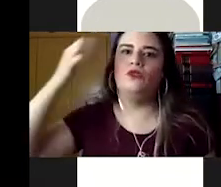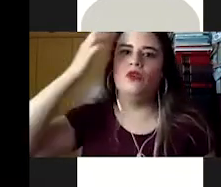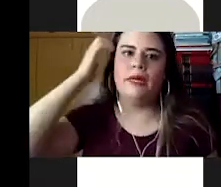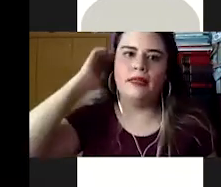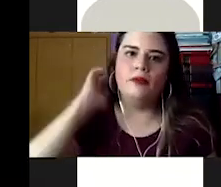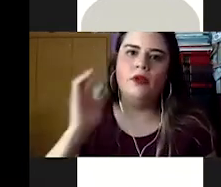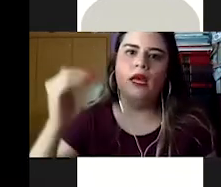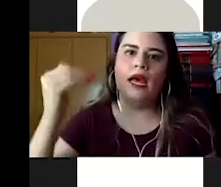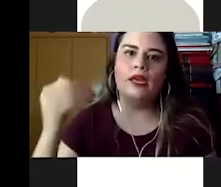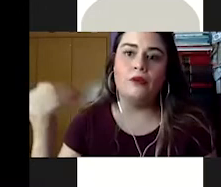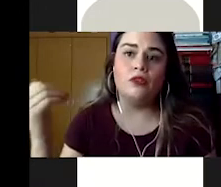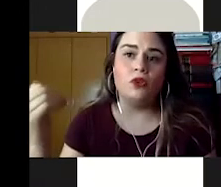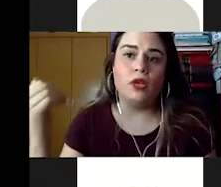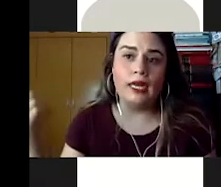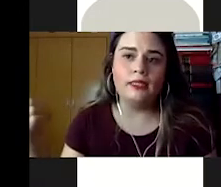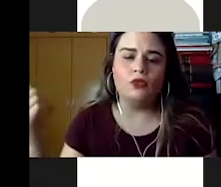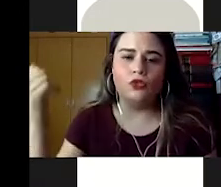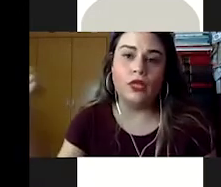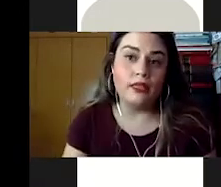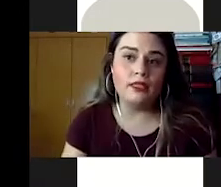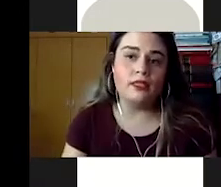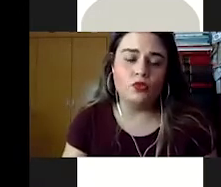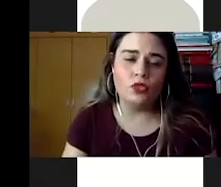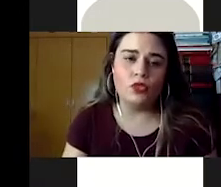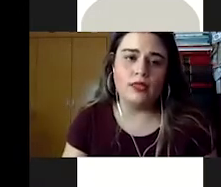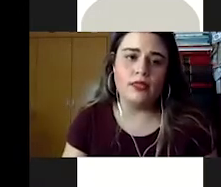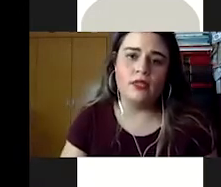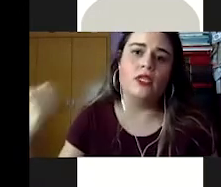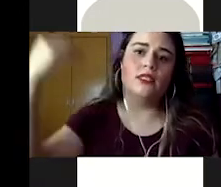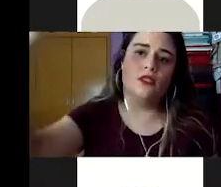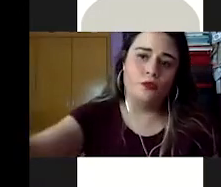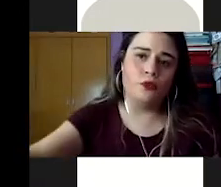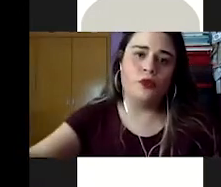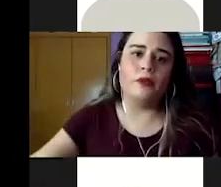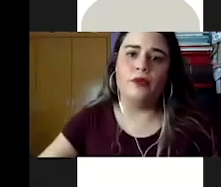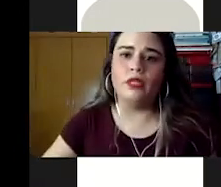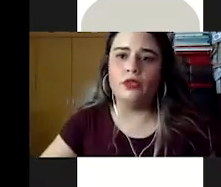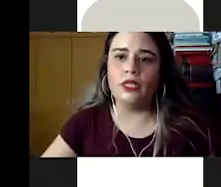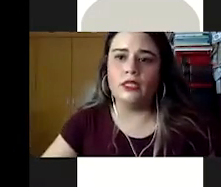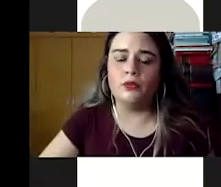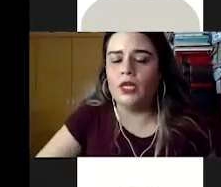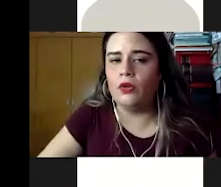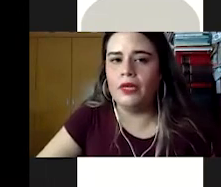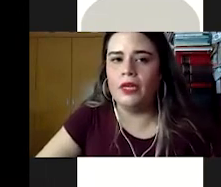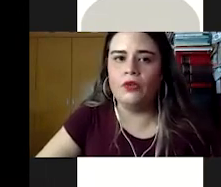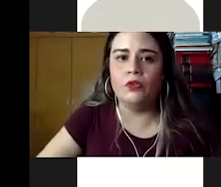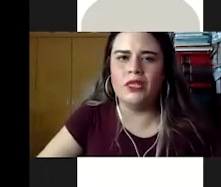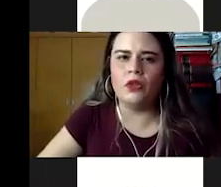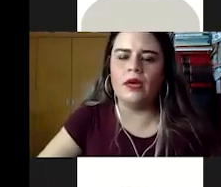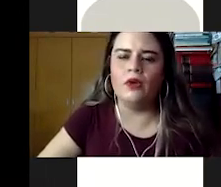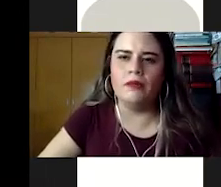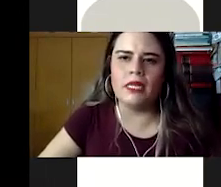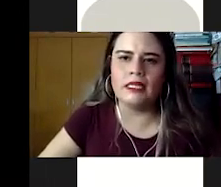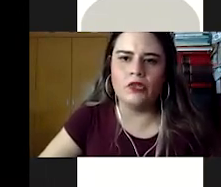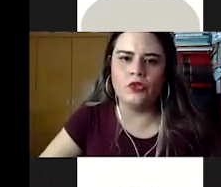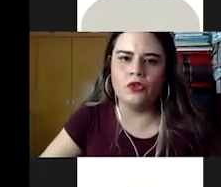un comparativo, hay gobiernos locales o ciudades en Estados Unidos que han tenido que hacer su propio reporte de ODS porque el gobierno, sobre todo bajo